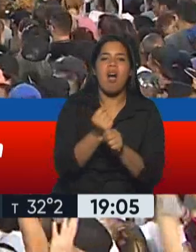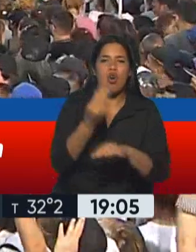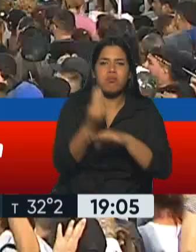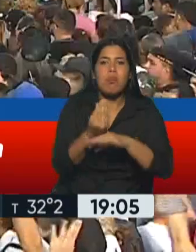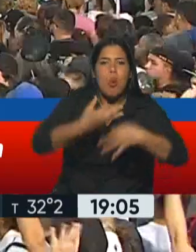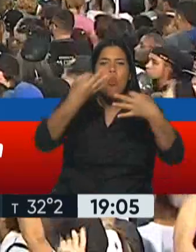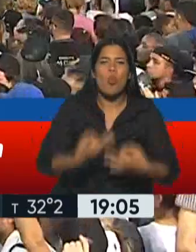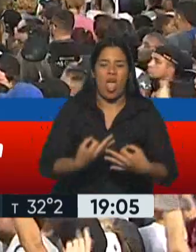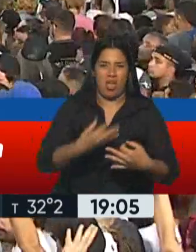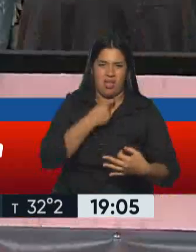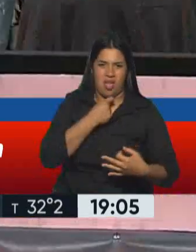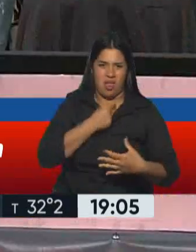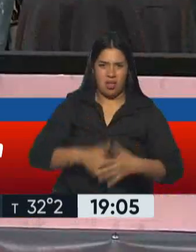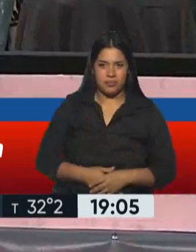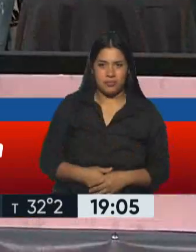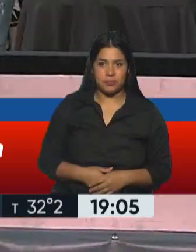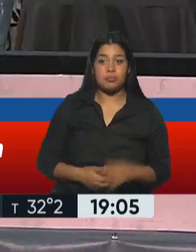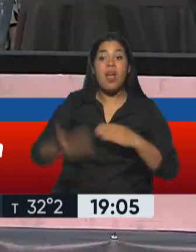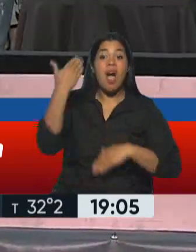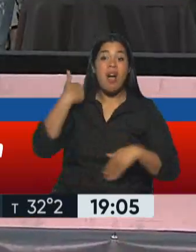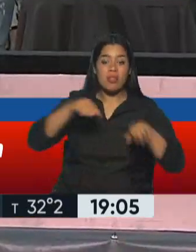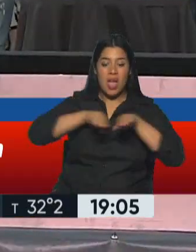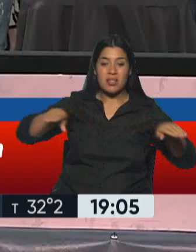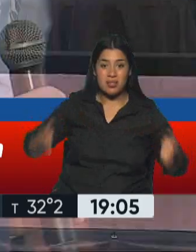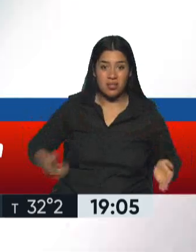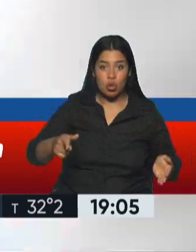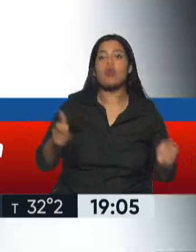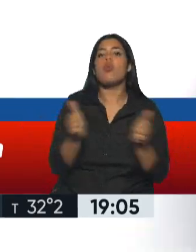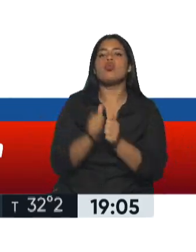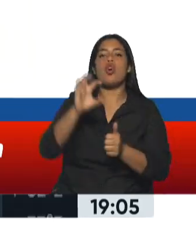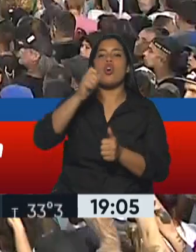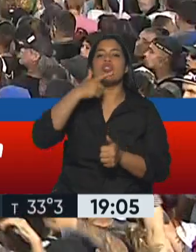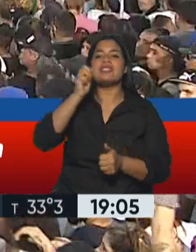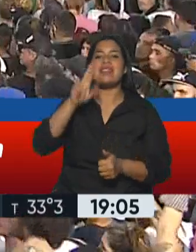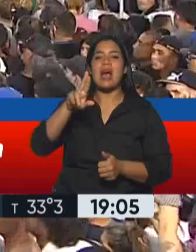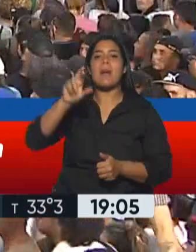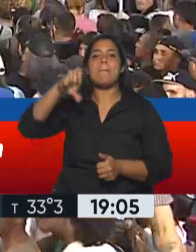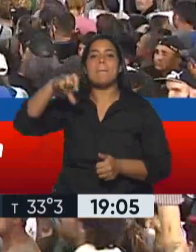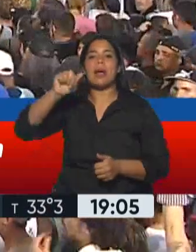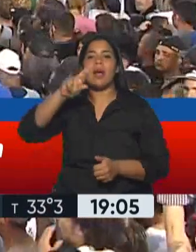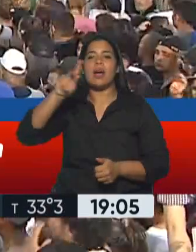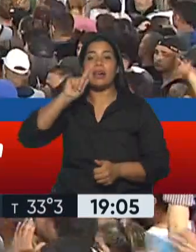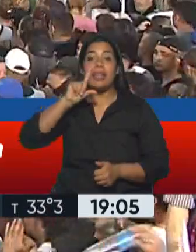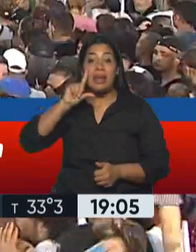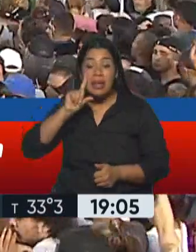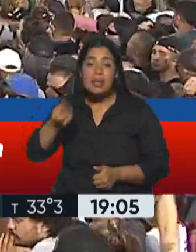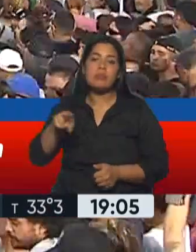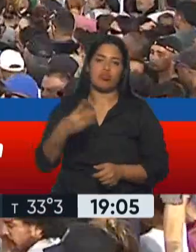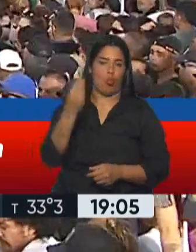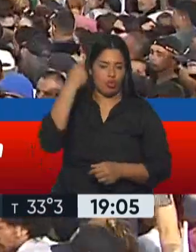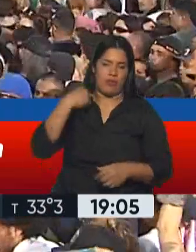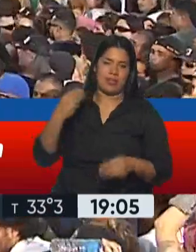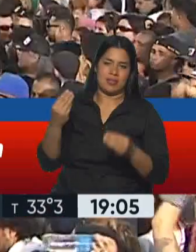despacho, escritorio de por medio, Oscar Parrilli, muchas veces compartimos esos encuentros a la mañana, un día le dije a